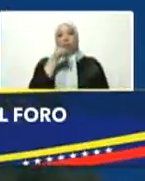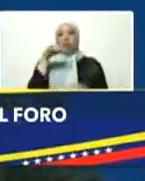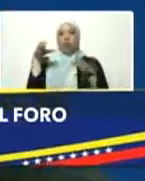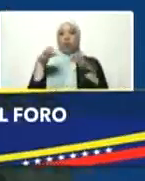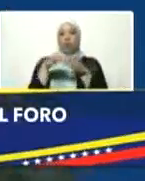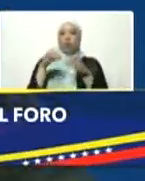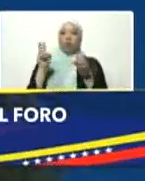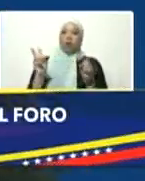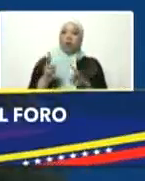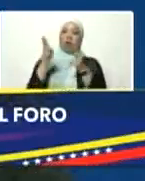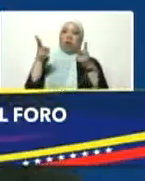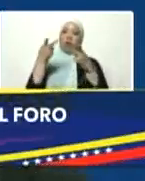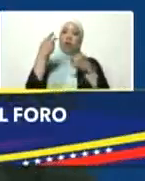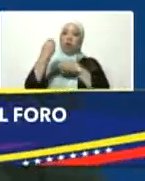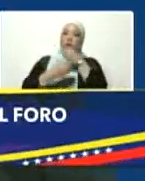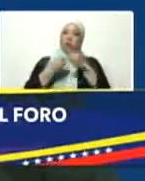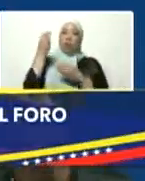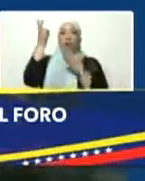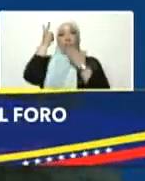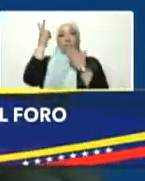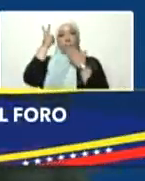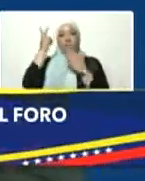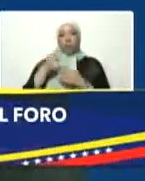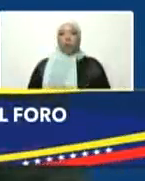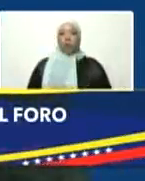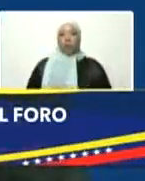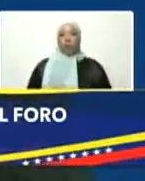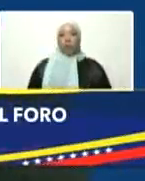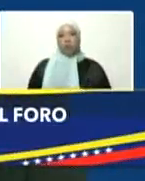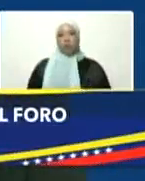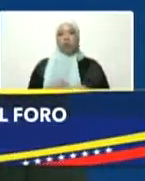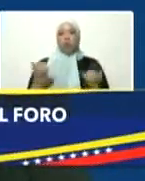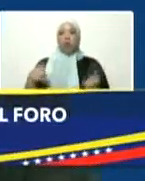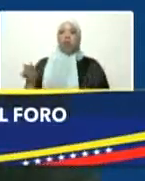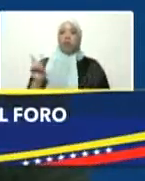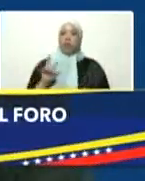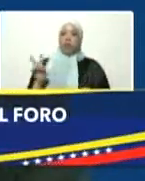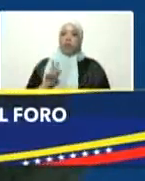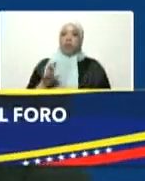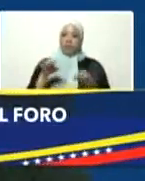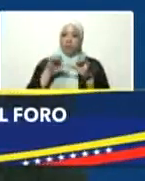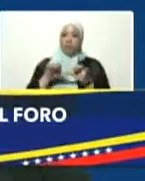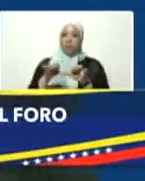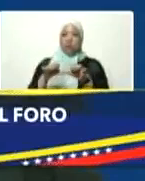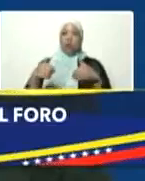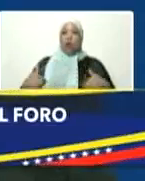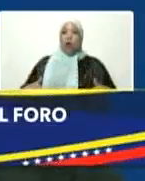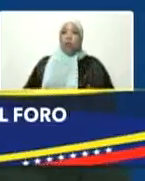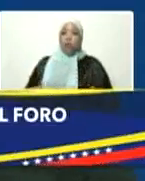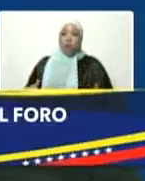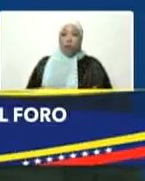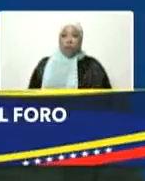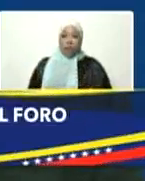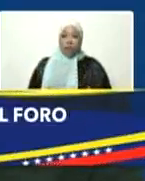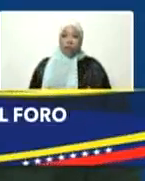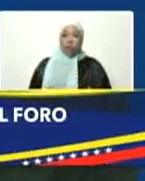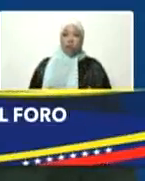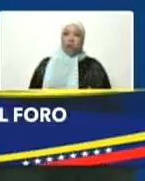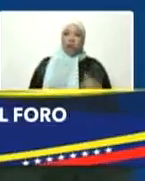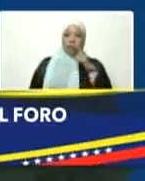Lima desapareciera, favorable para que Venezuela continuara con sus esfuerzos a favor de